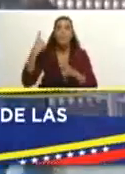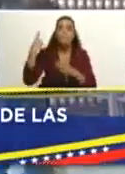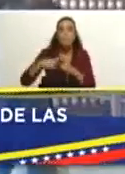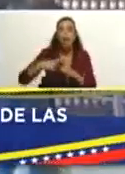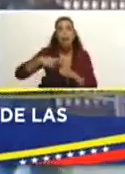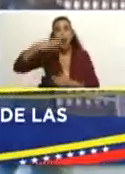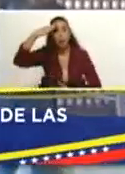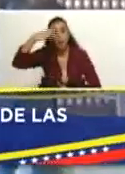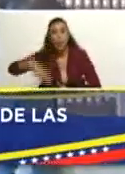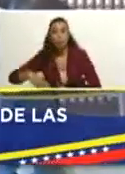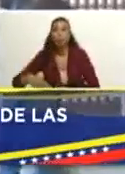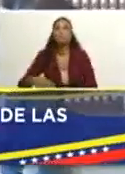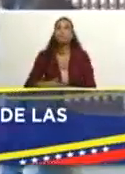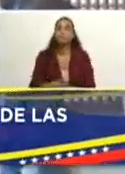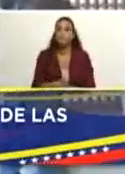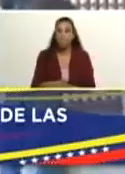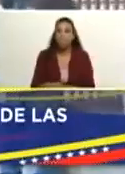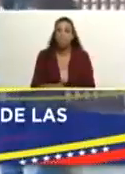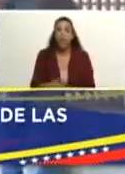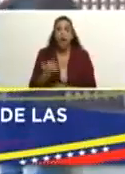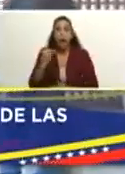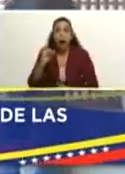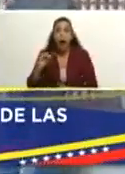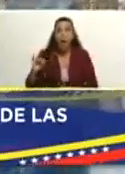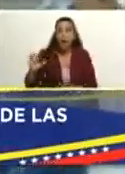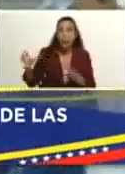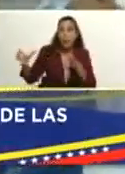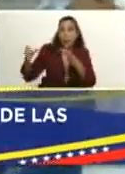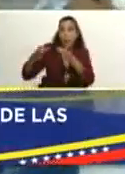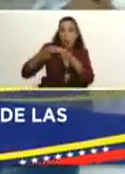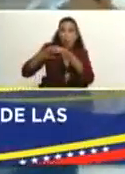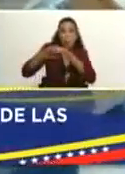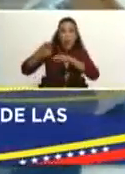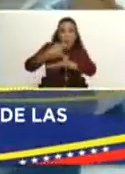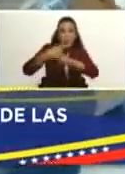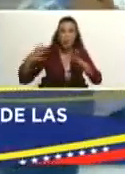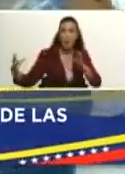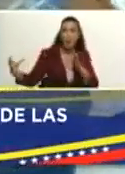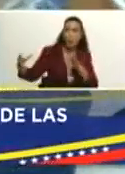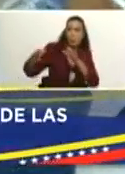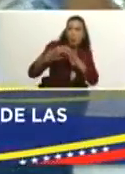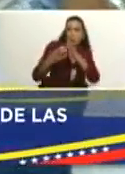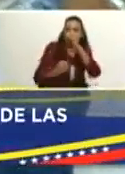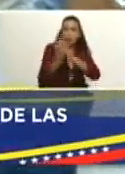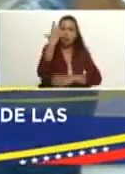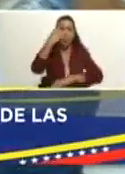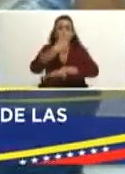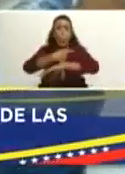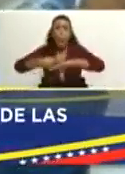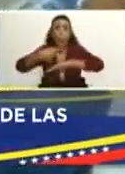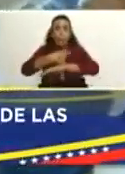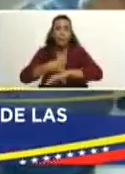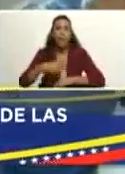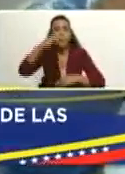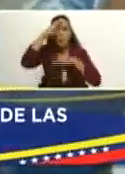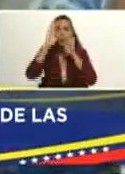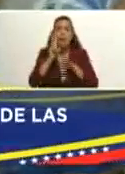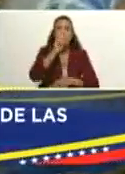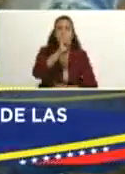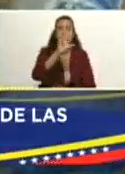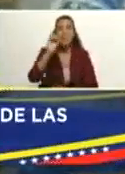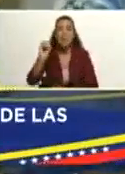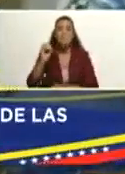Nacional junto al pueblo. Somos un solo gobierno y como un solo gobierno estamos atendiendo más de